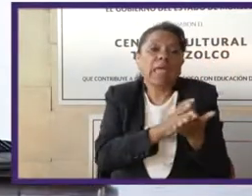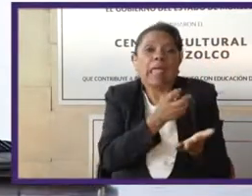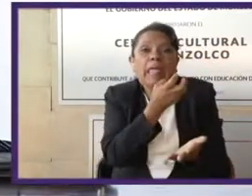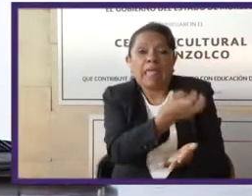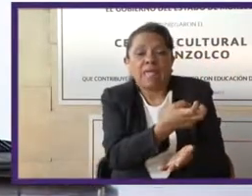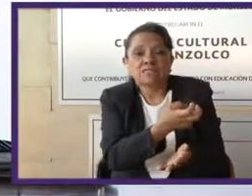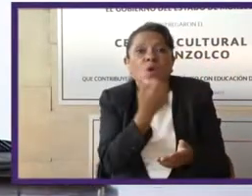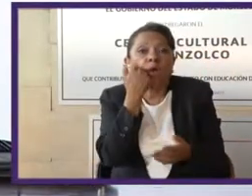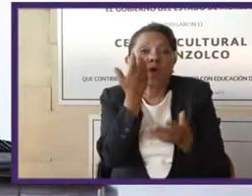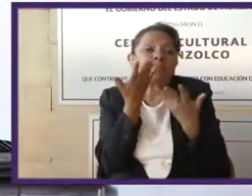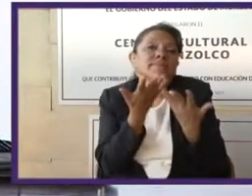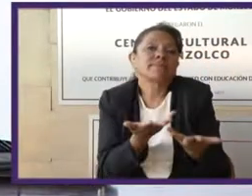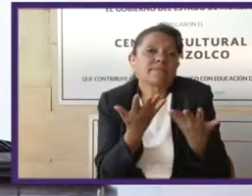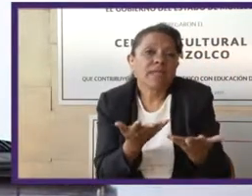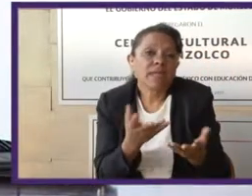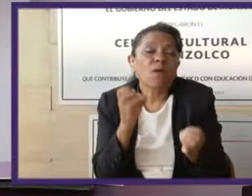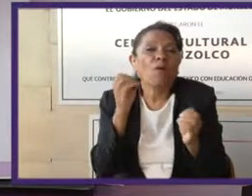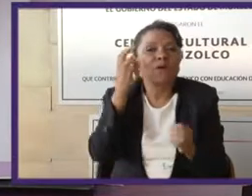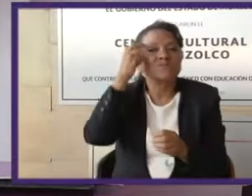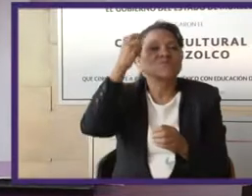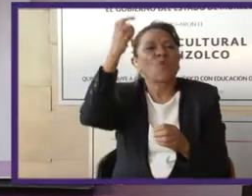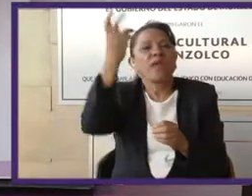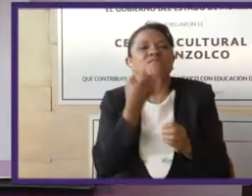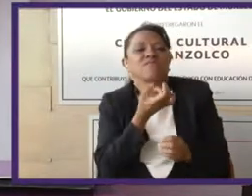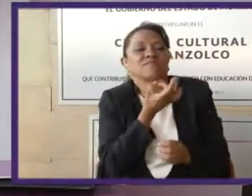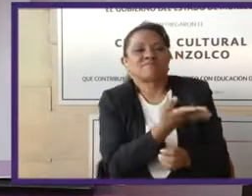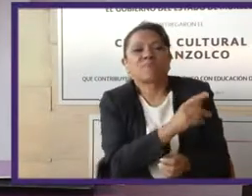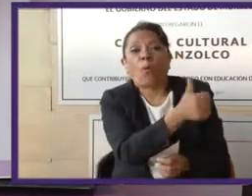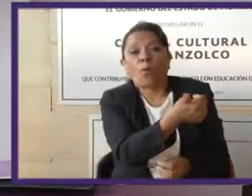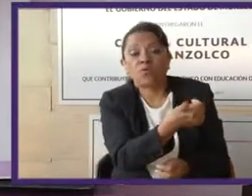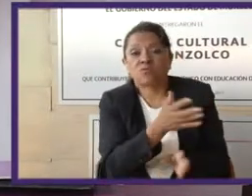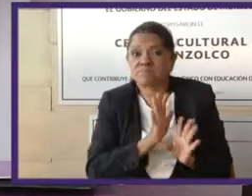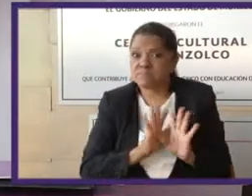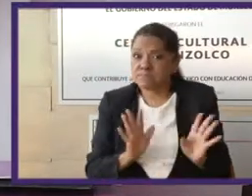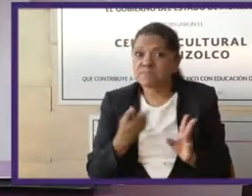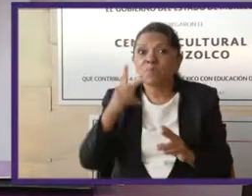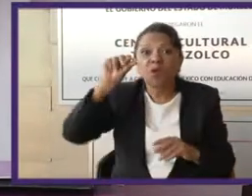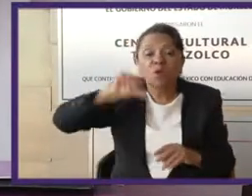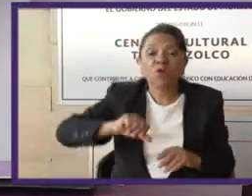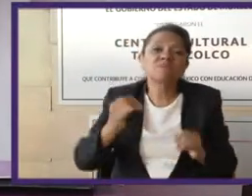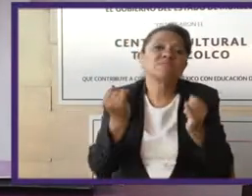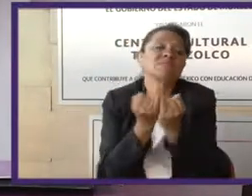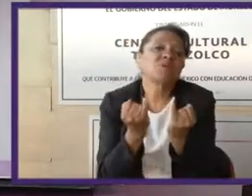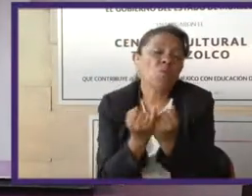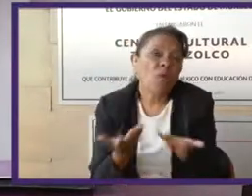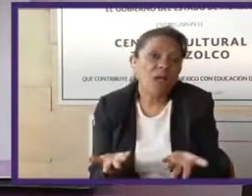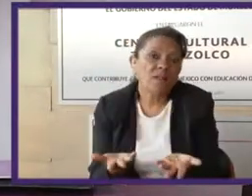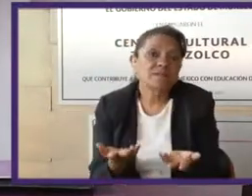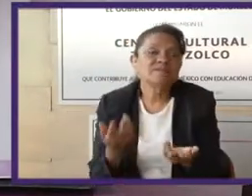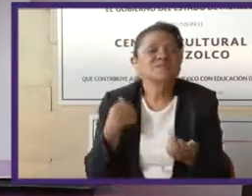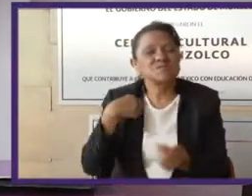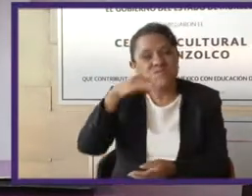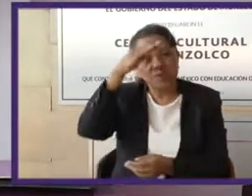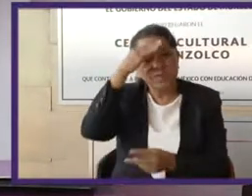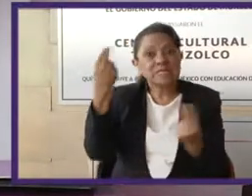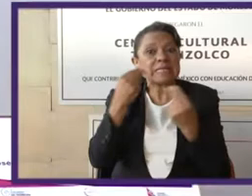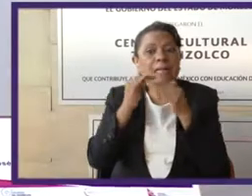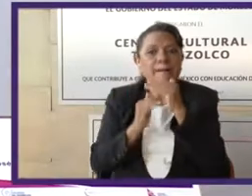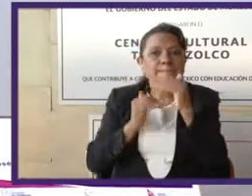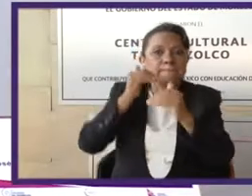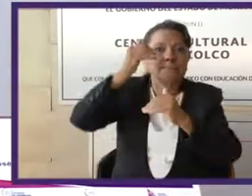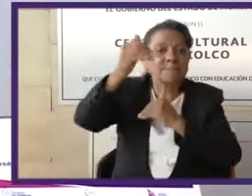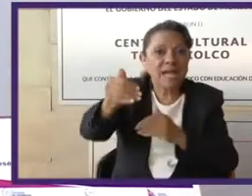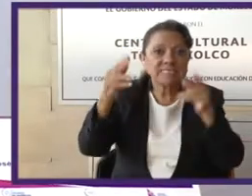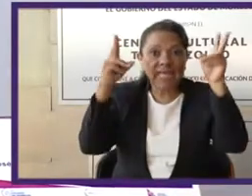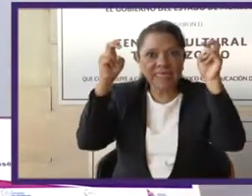un deseo o en un sueño. Hoy no será la excepción. Creo que se tiene que ir más allá del tema